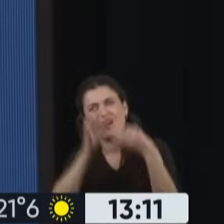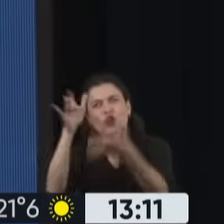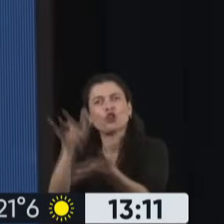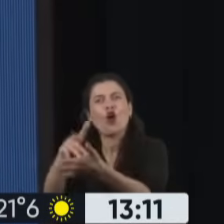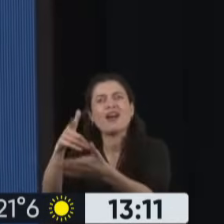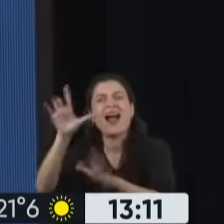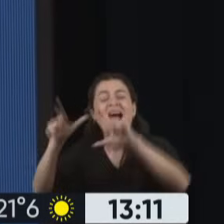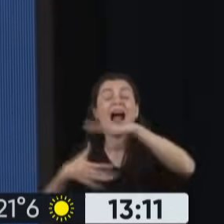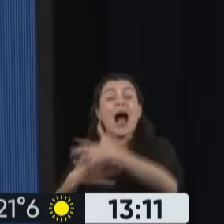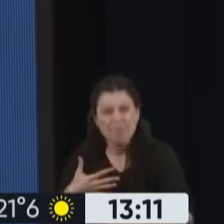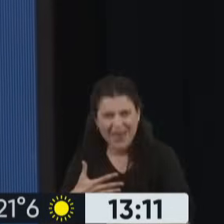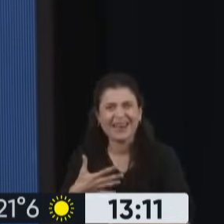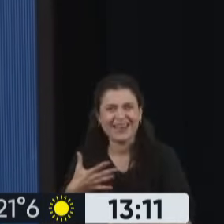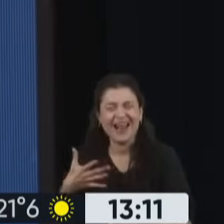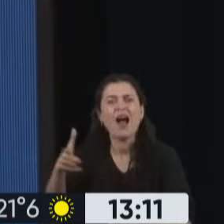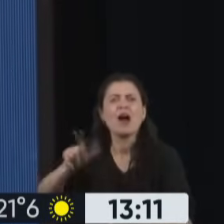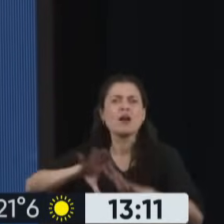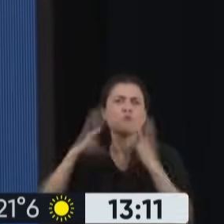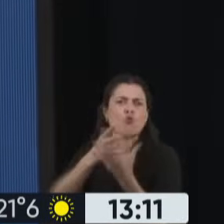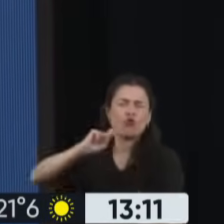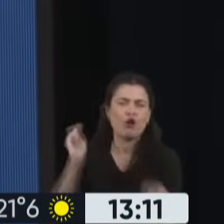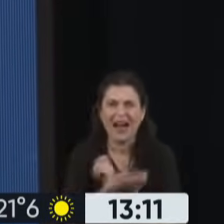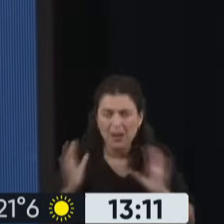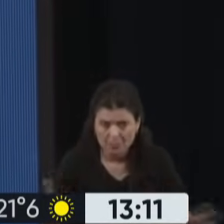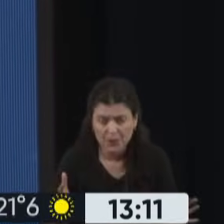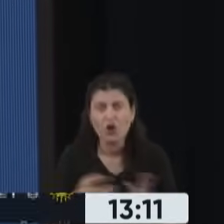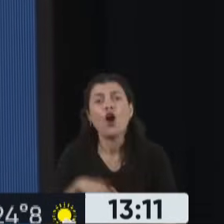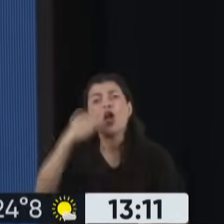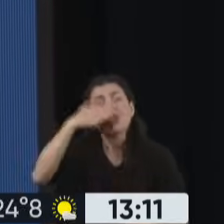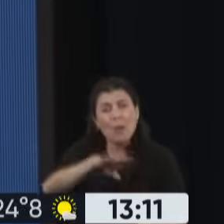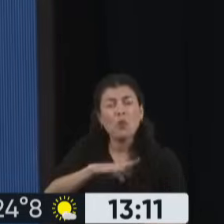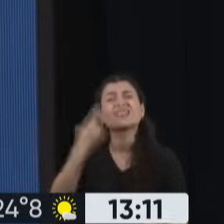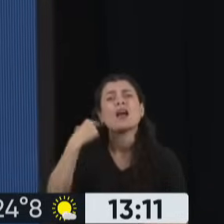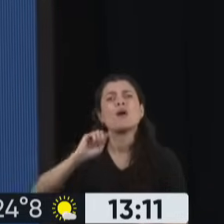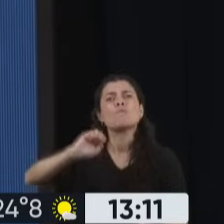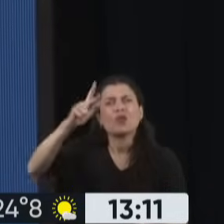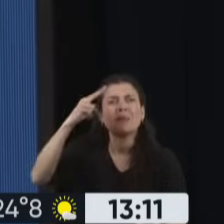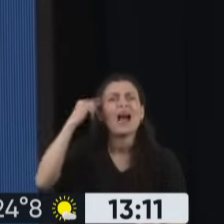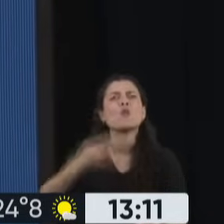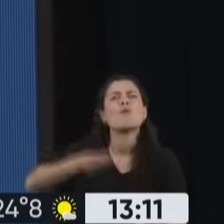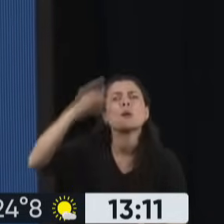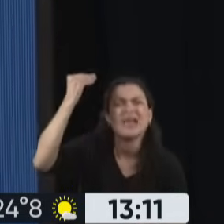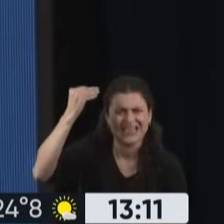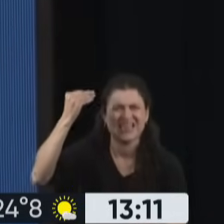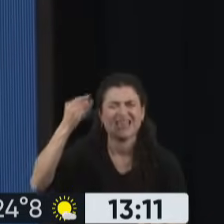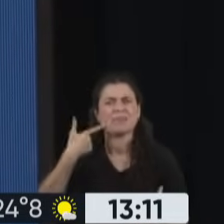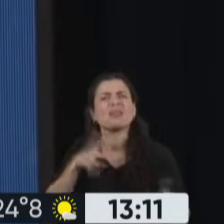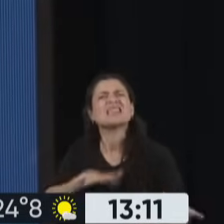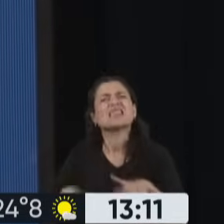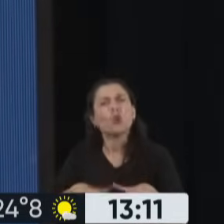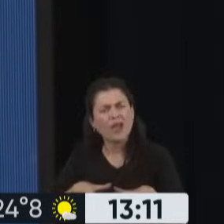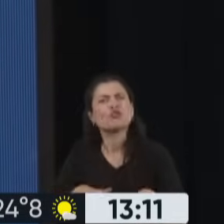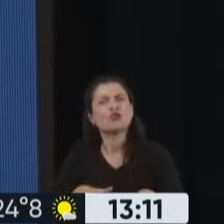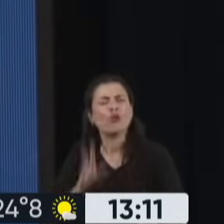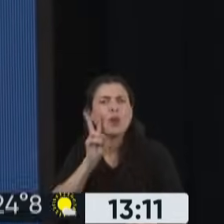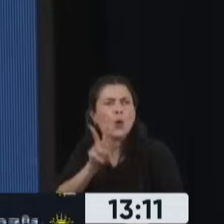año 1800 y el año 2000, se multiplicó por 9,2 veces. Es decir, estamos viviendo un momento que